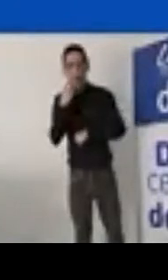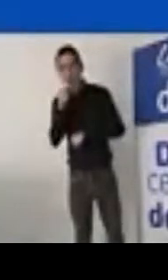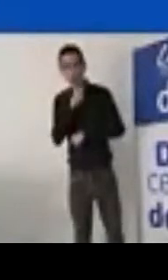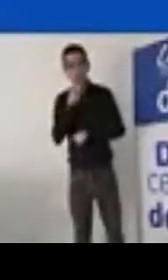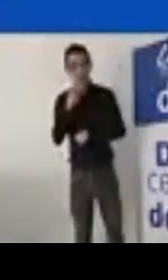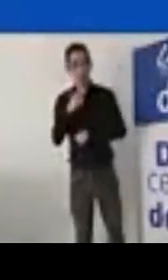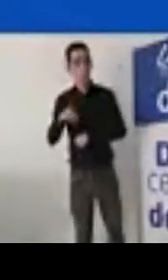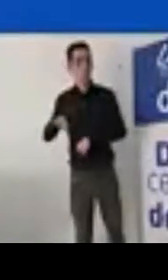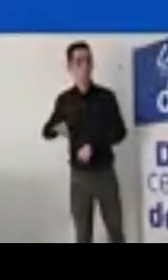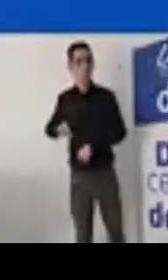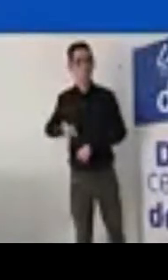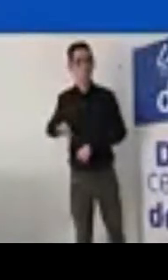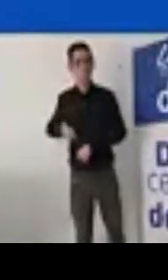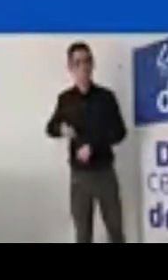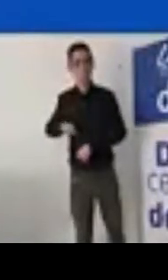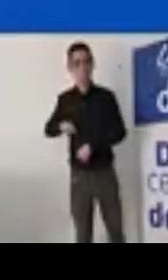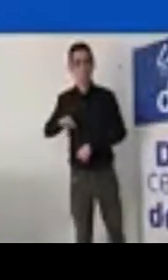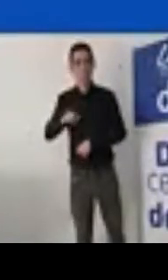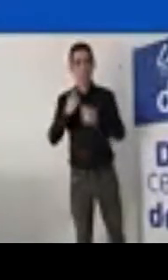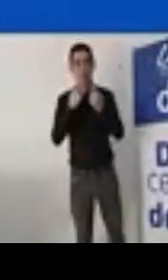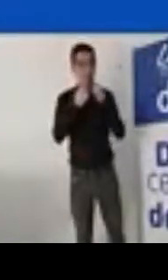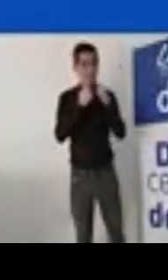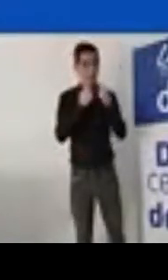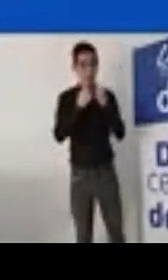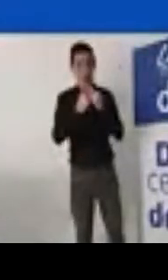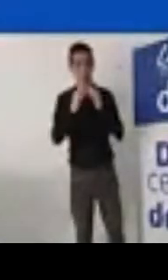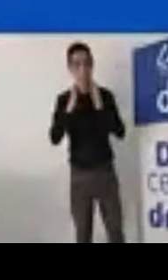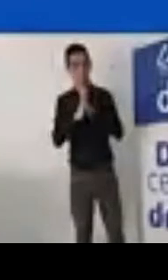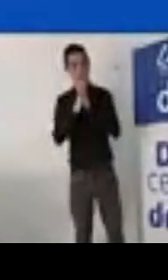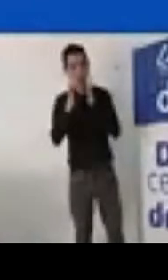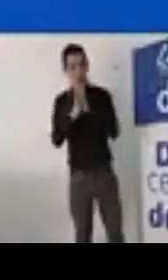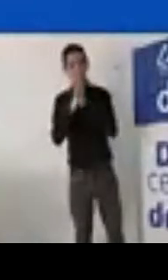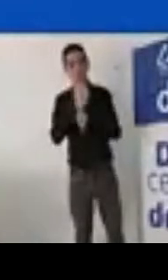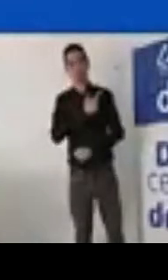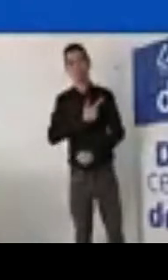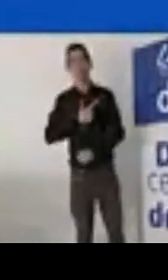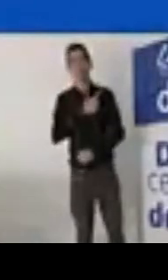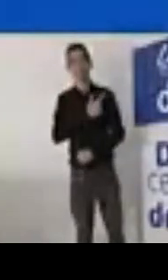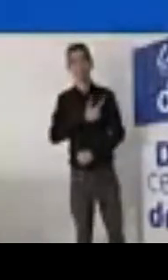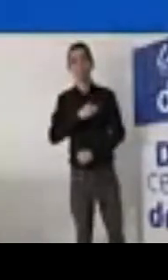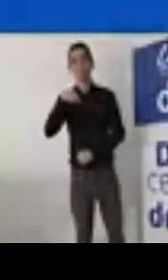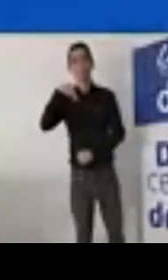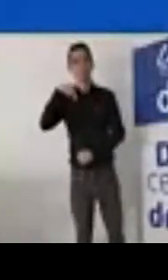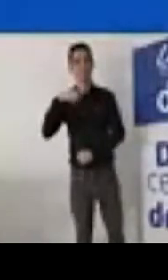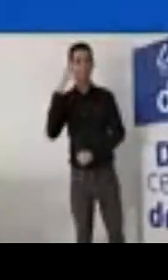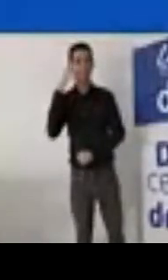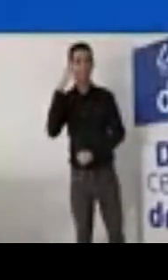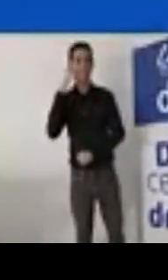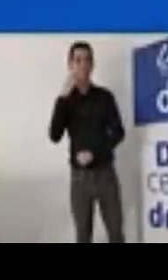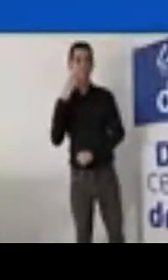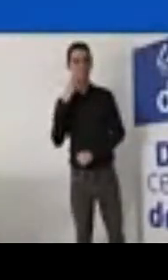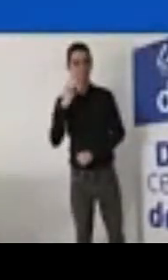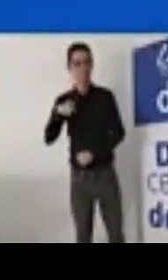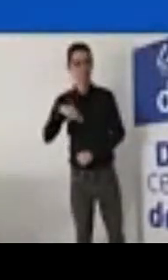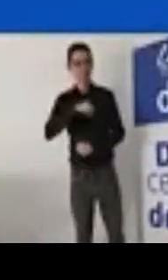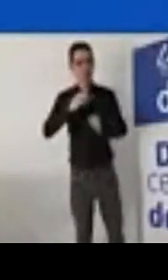paneles que aportan al tema de la inclusión. En León impulsamos programas y acciones